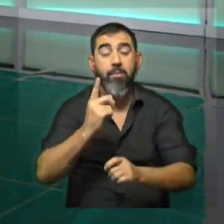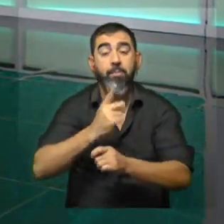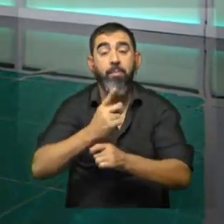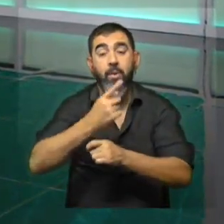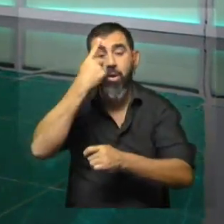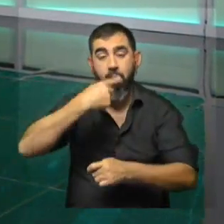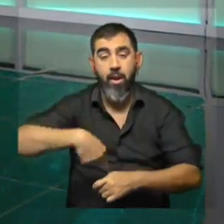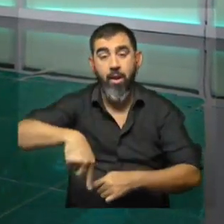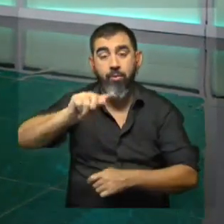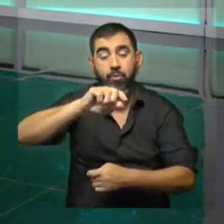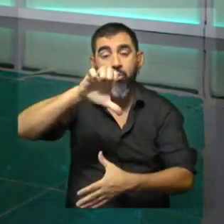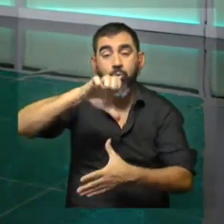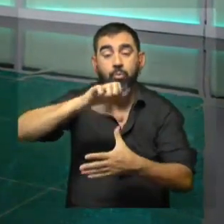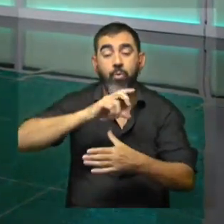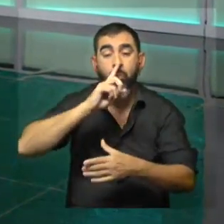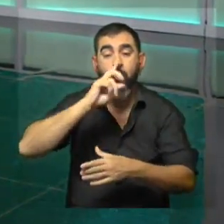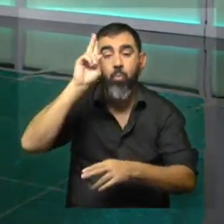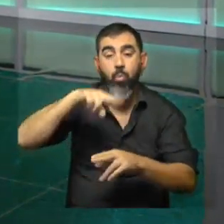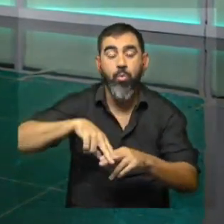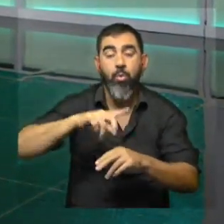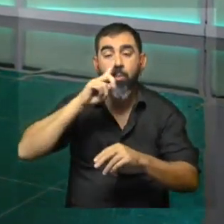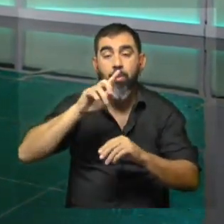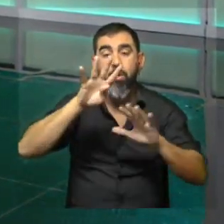elefante nacida en cauteoreo en Sudamérica y murió en